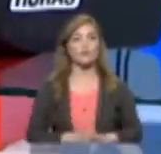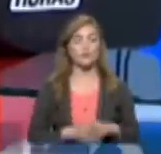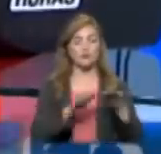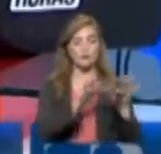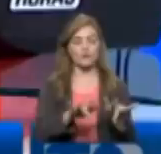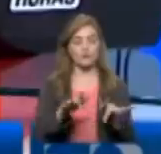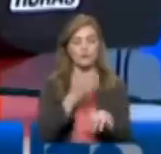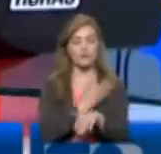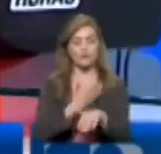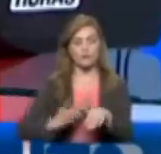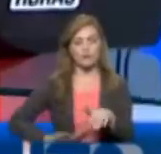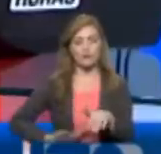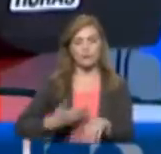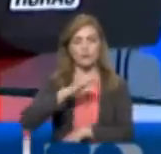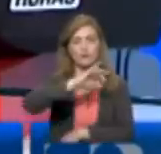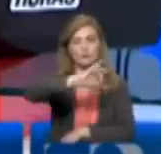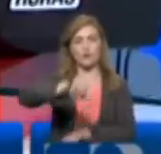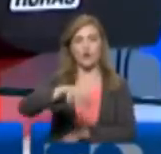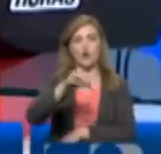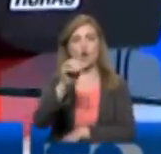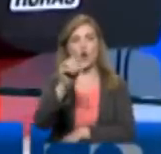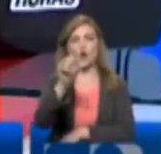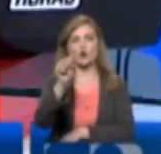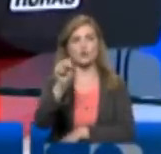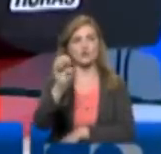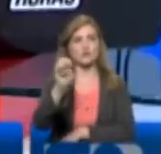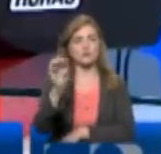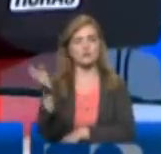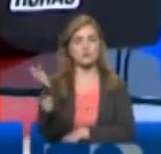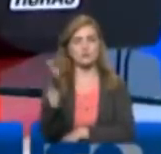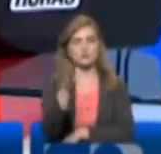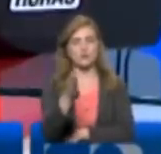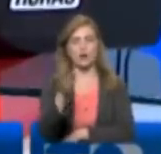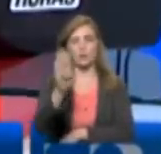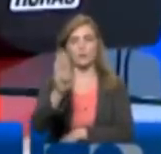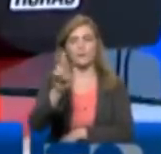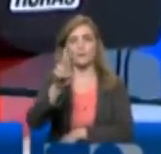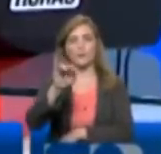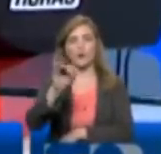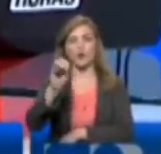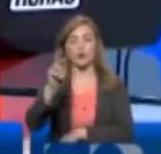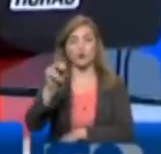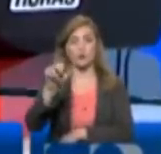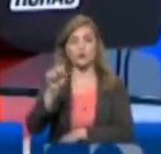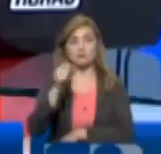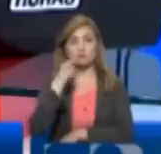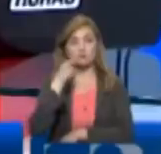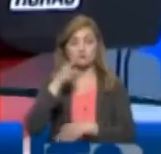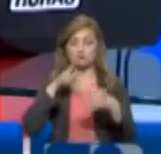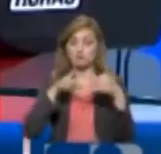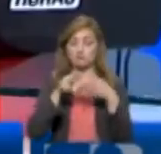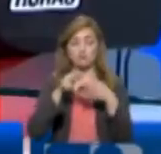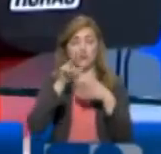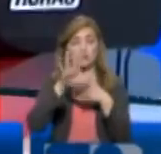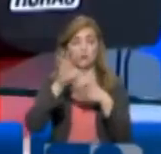secretario de la presidencia josé agusto briones aclaró que el gobierno nacional ha inaugurado 501 obras con una inversión de más de 3 mil 200